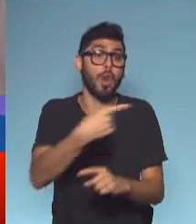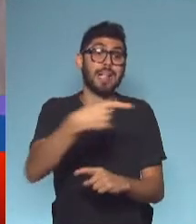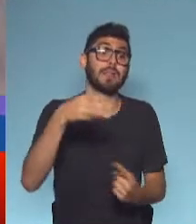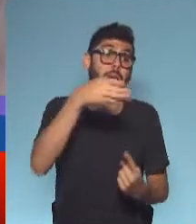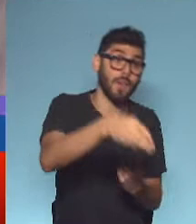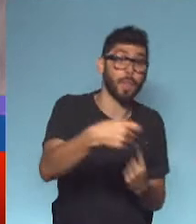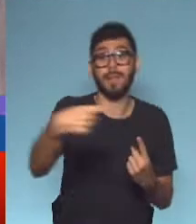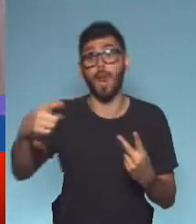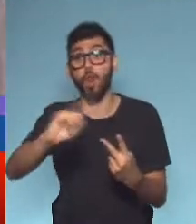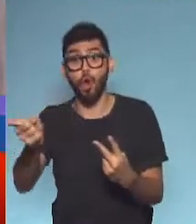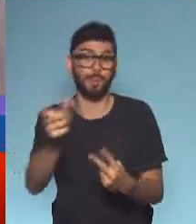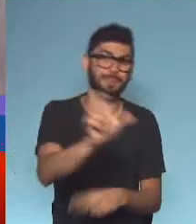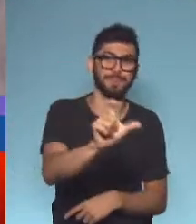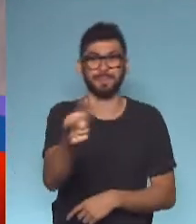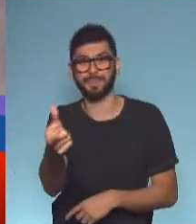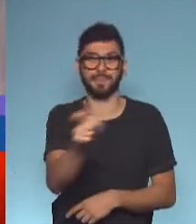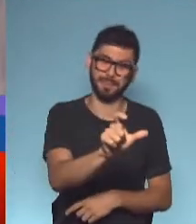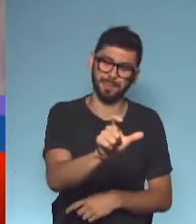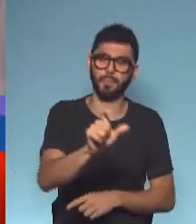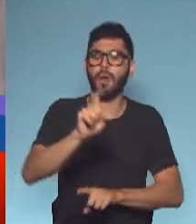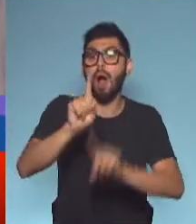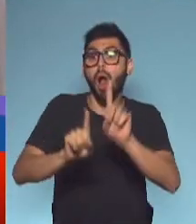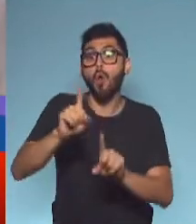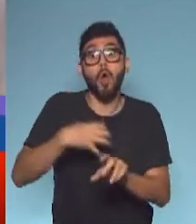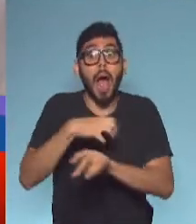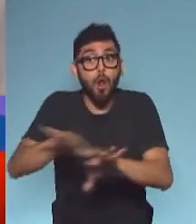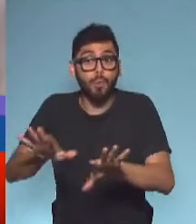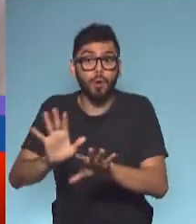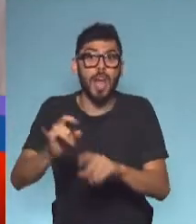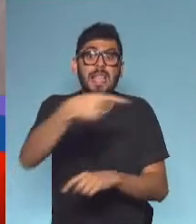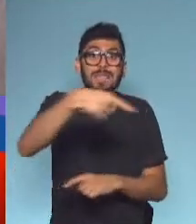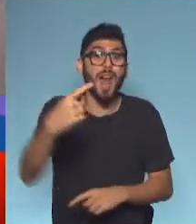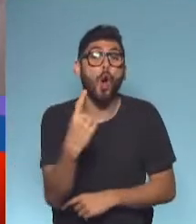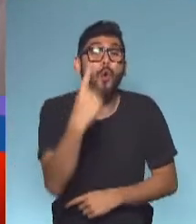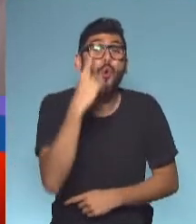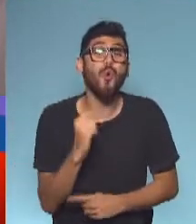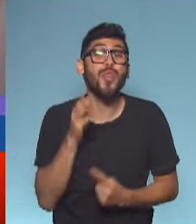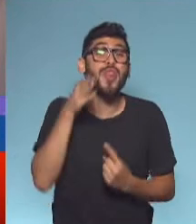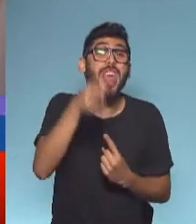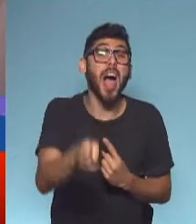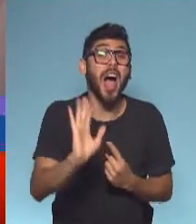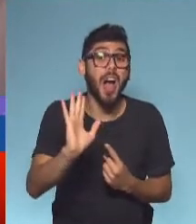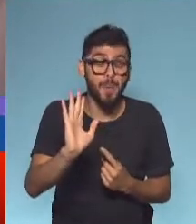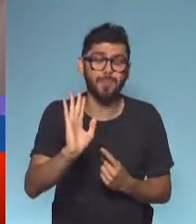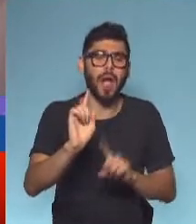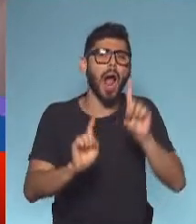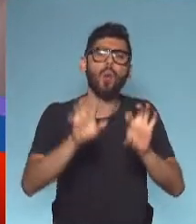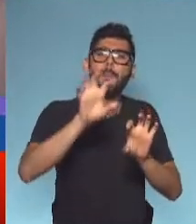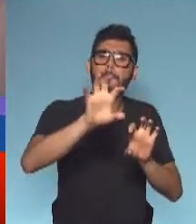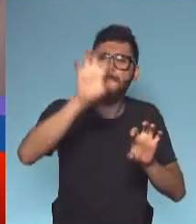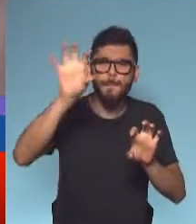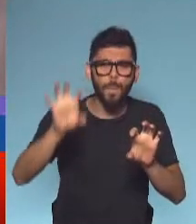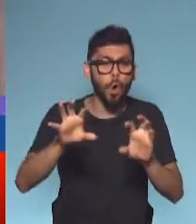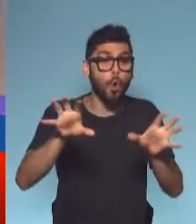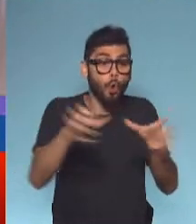semana no. Hay casos de alumnos que van un día a la semana. Hay grupos en algunas provincias que